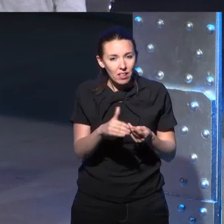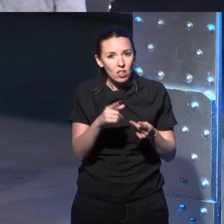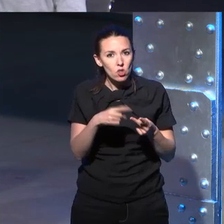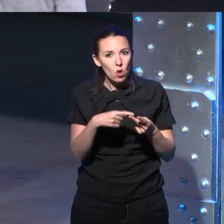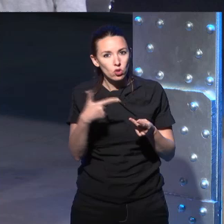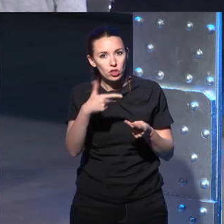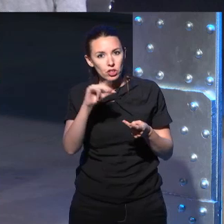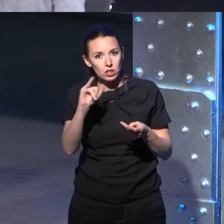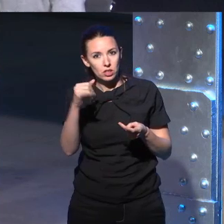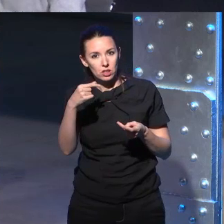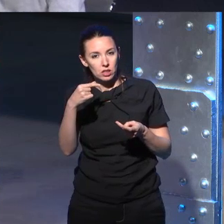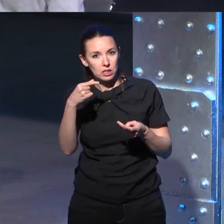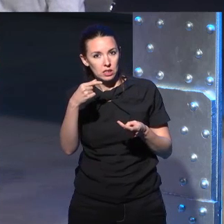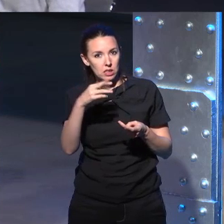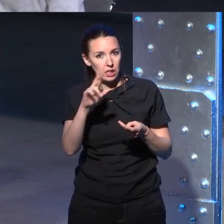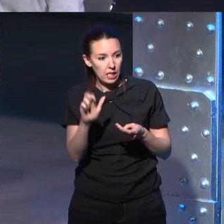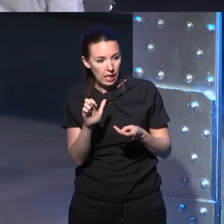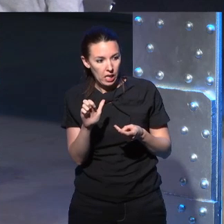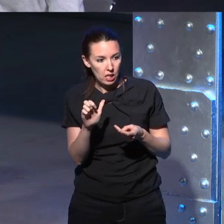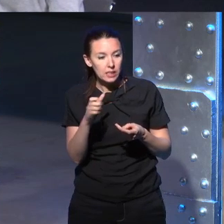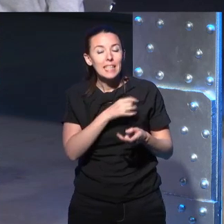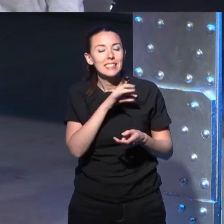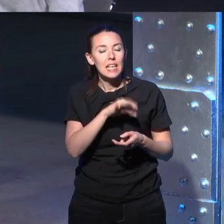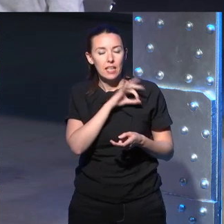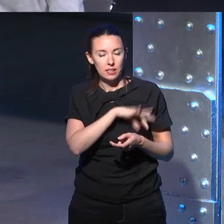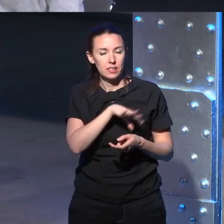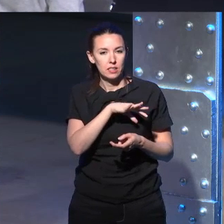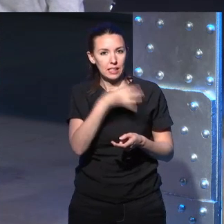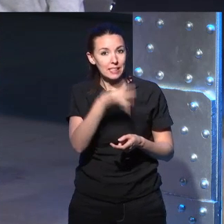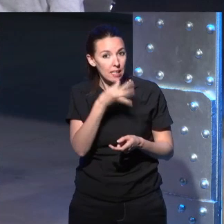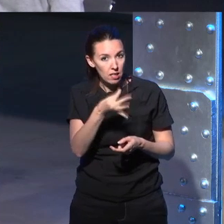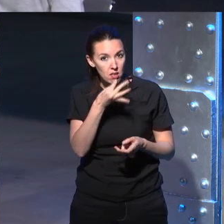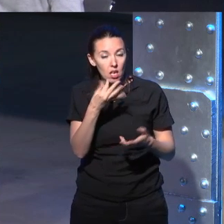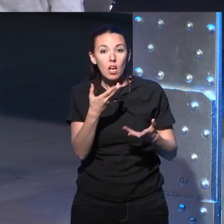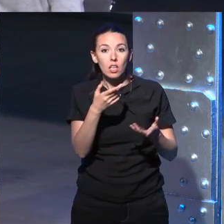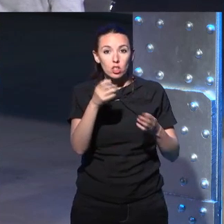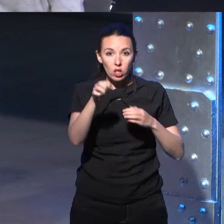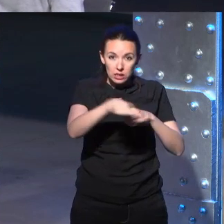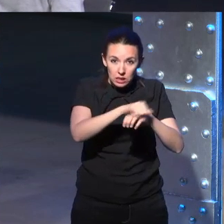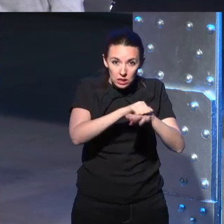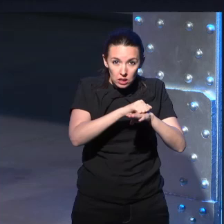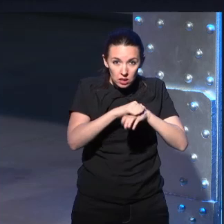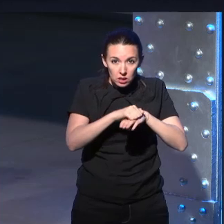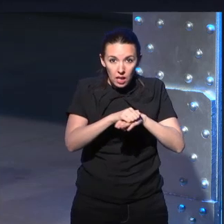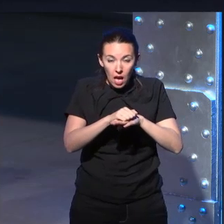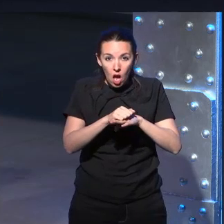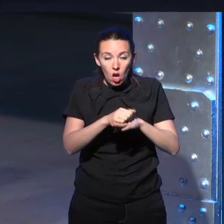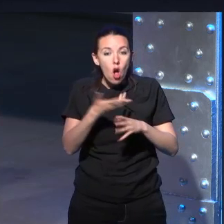chile. Joder. Entonces se talla y eso se asa, no se cose, se